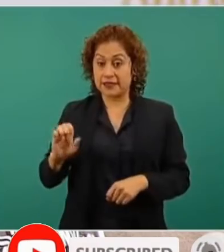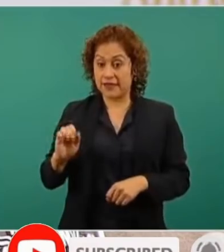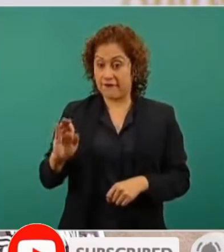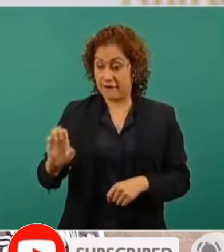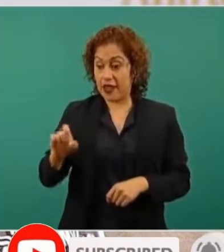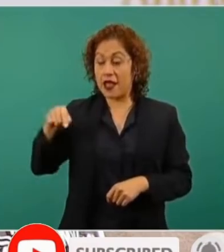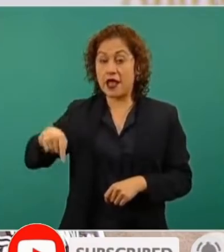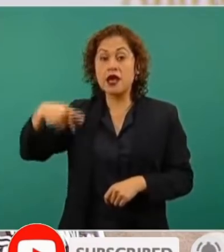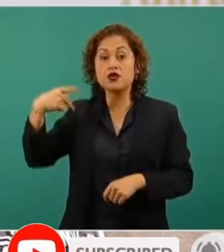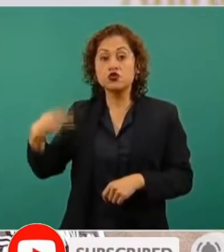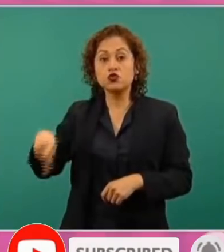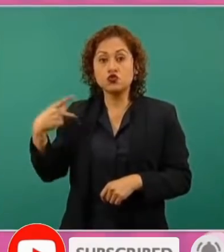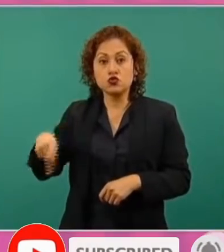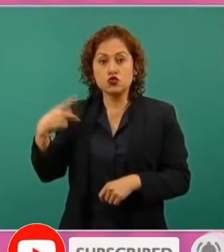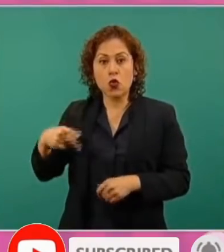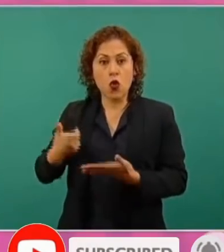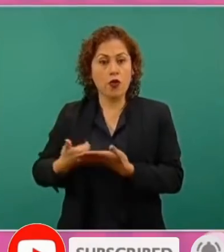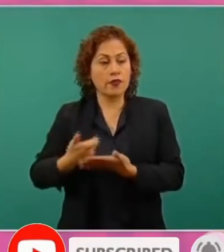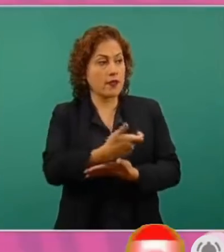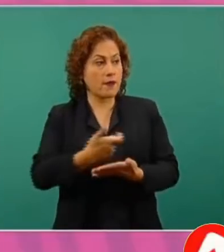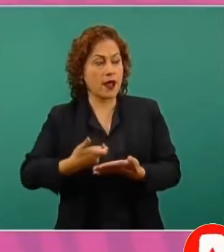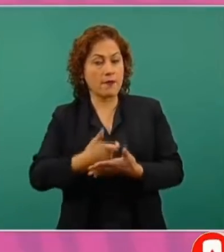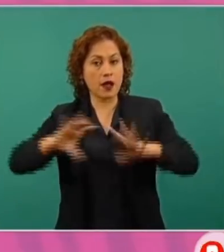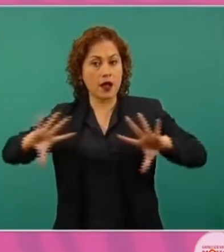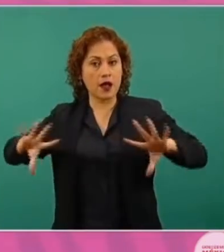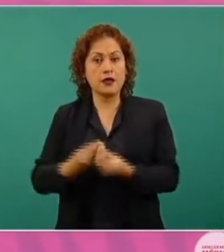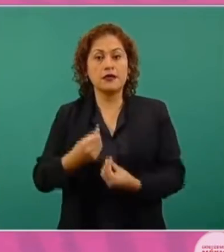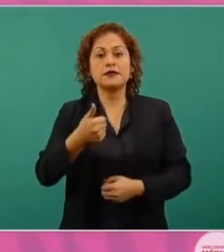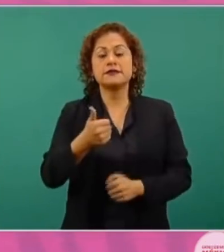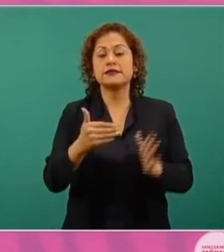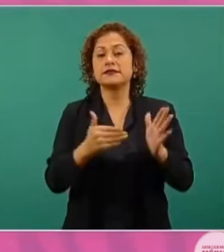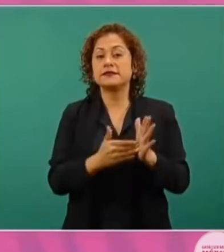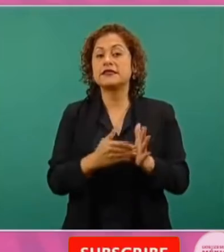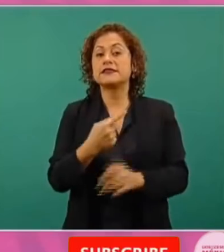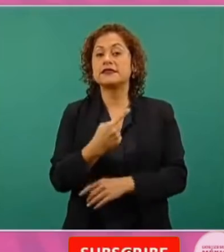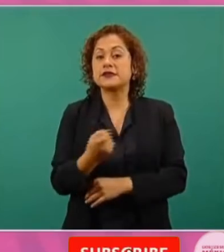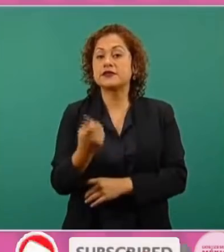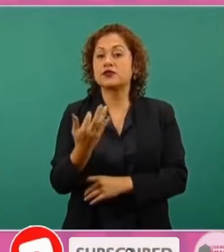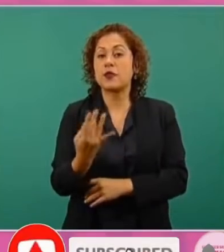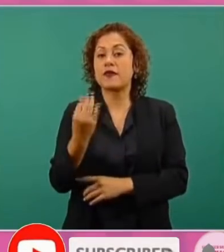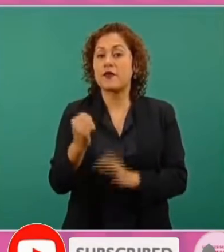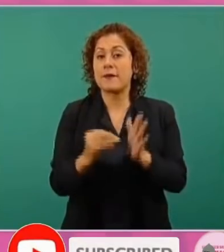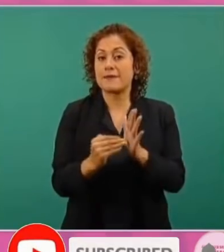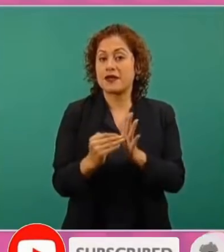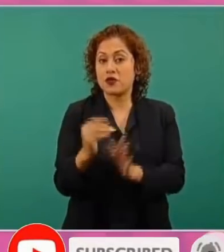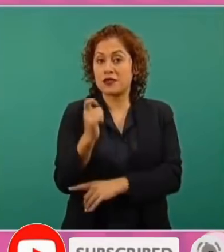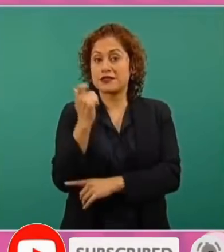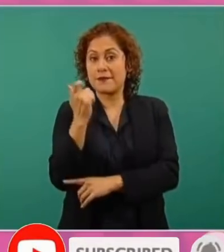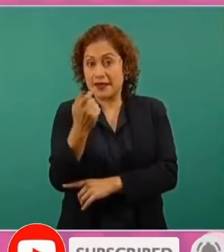básico, ha pagado hasta ahora 6.159 millones de pesos por concepto de CELS a los